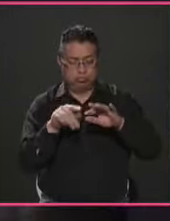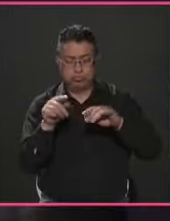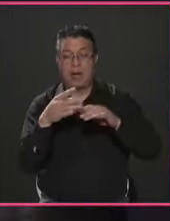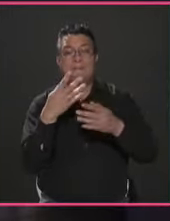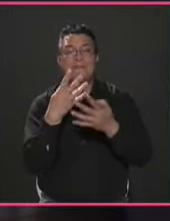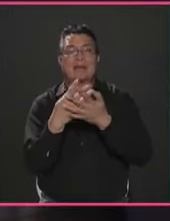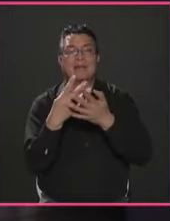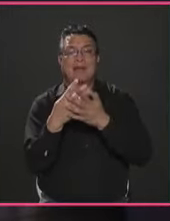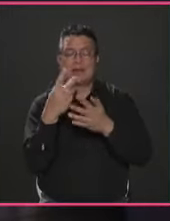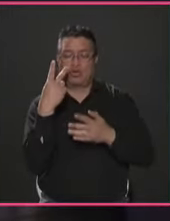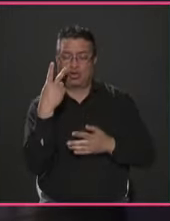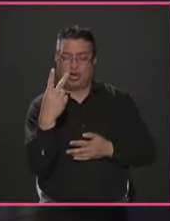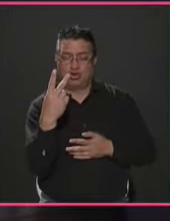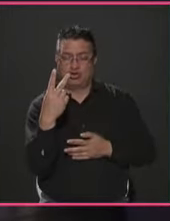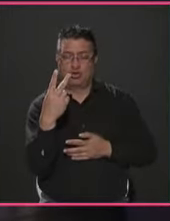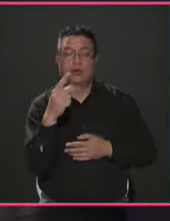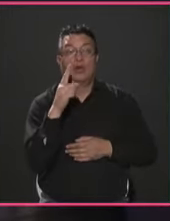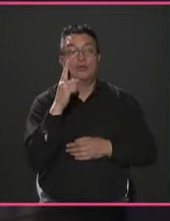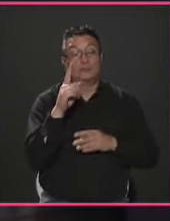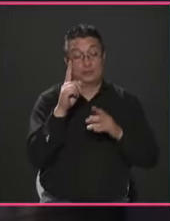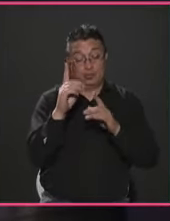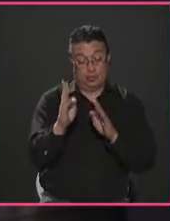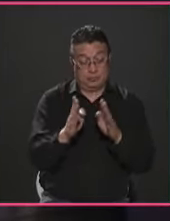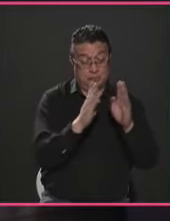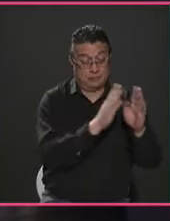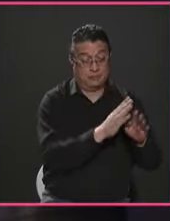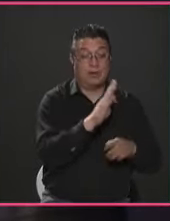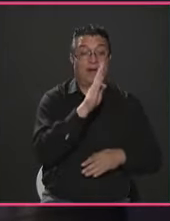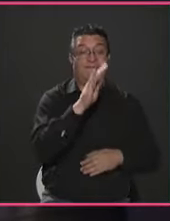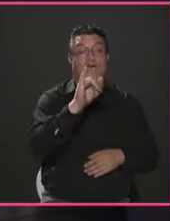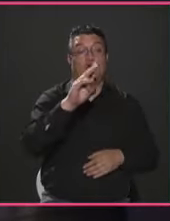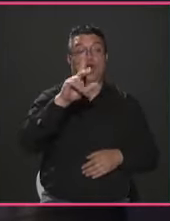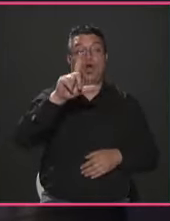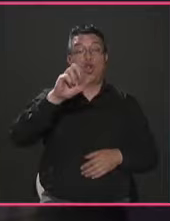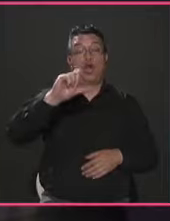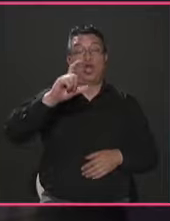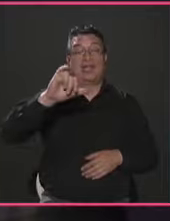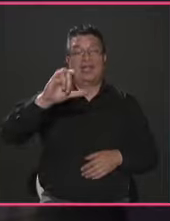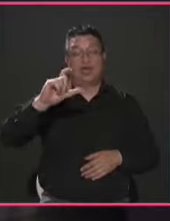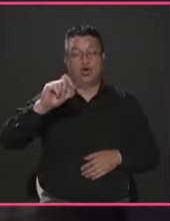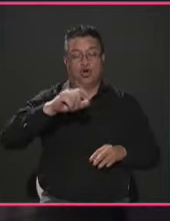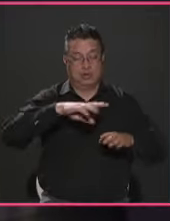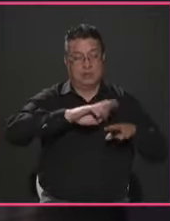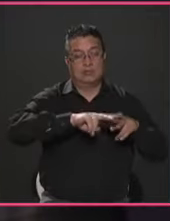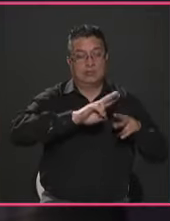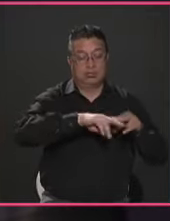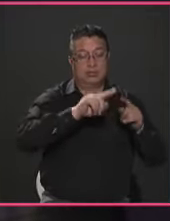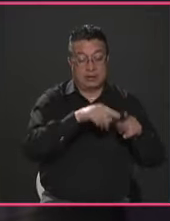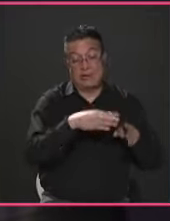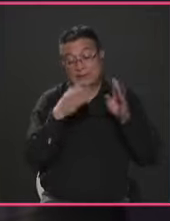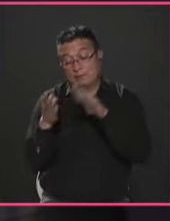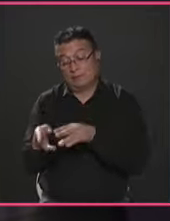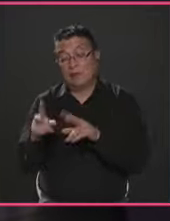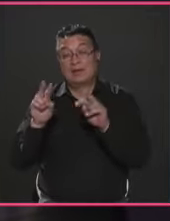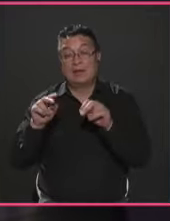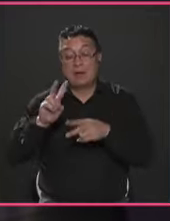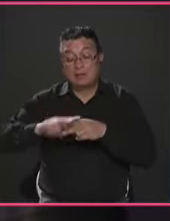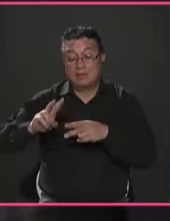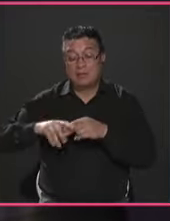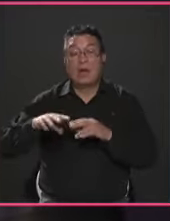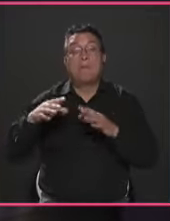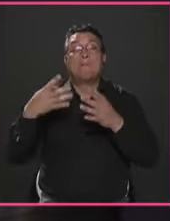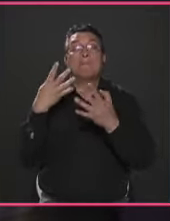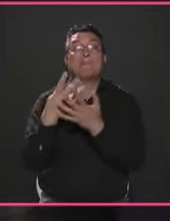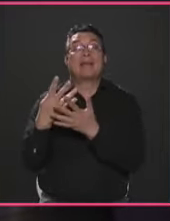matemáticas tenemos un tema biológico que para poder resolver ecuaciones matemáticas y esto es